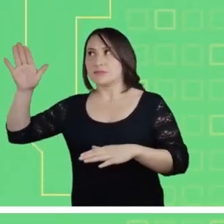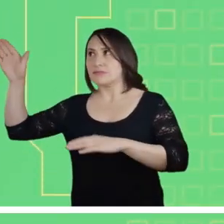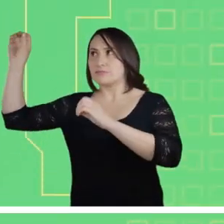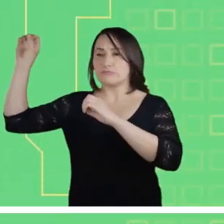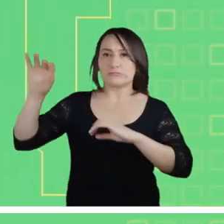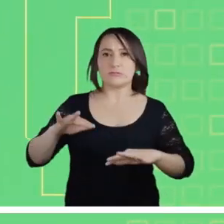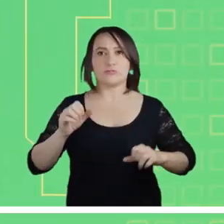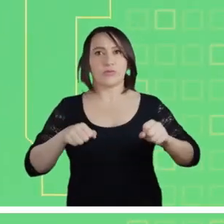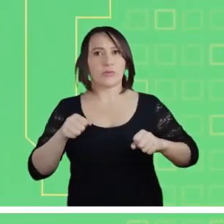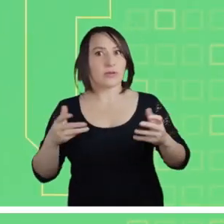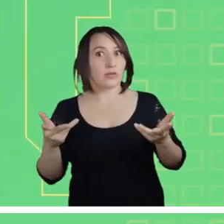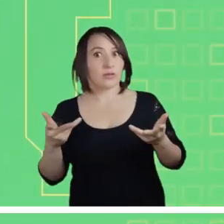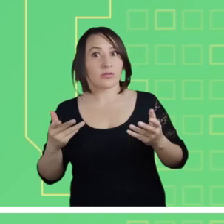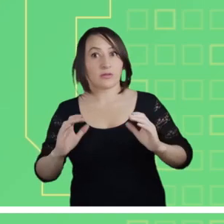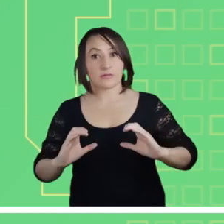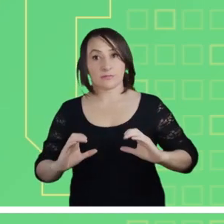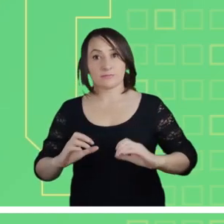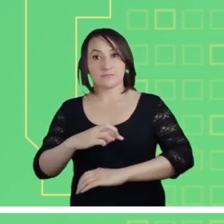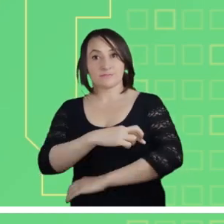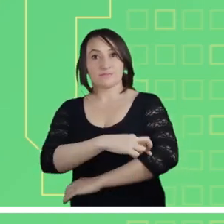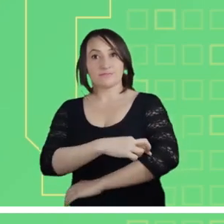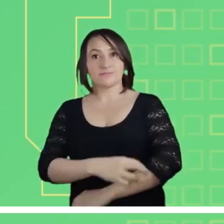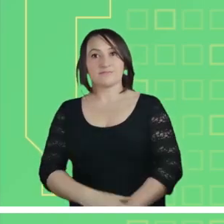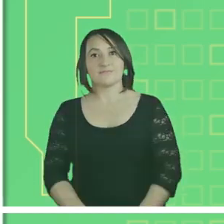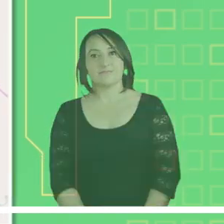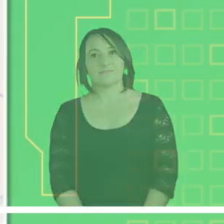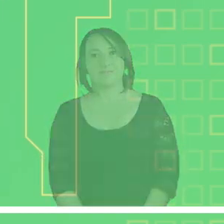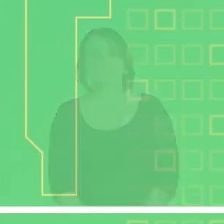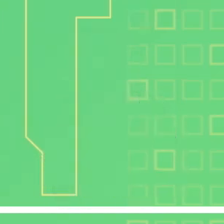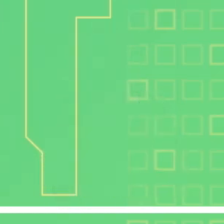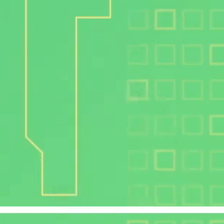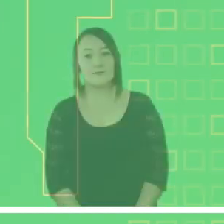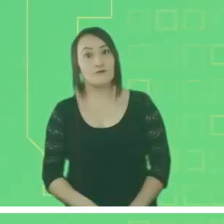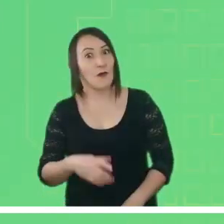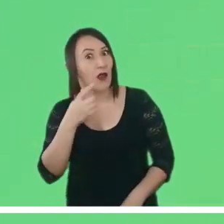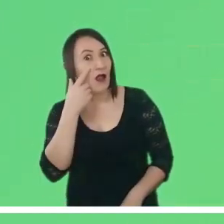Máxima alerta por posibles deslizamientos en Putumayo y Caquetá.